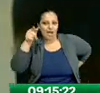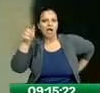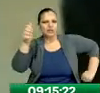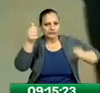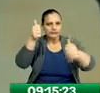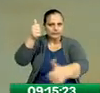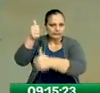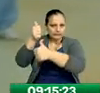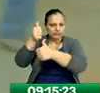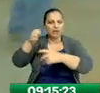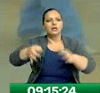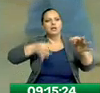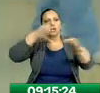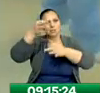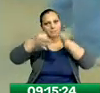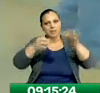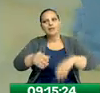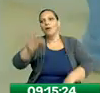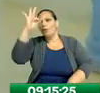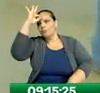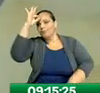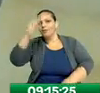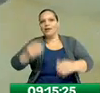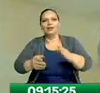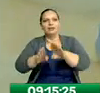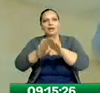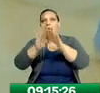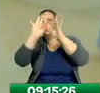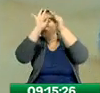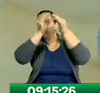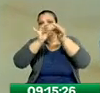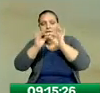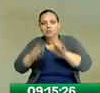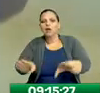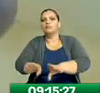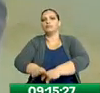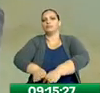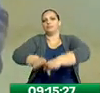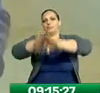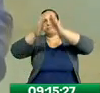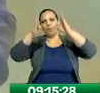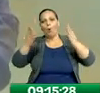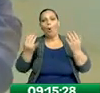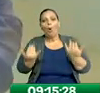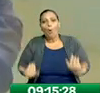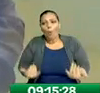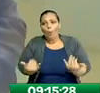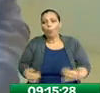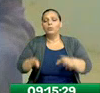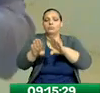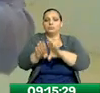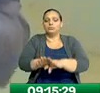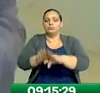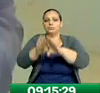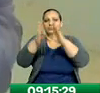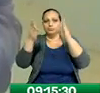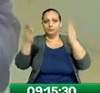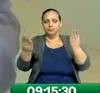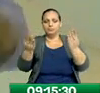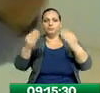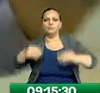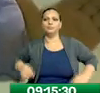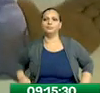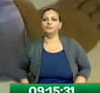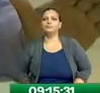cambio de semáforo que a partir de mañana miércoles lo dará a conocer oficialmente la vicealcaldesa de Guayaquil, Cintia Viteri. En